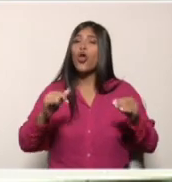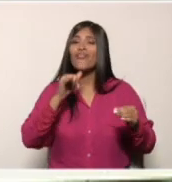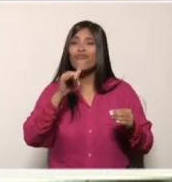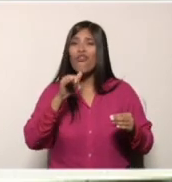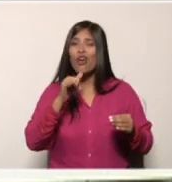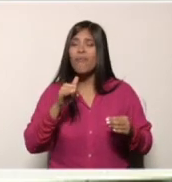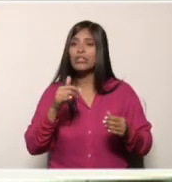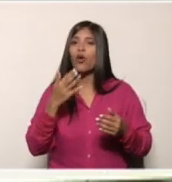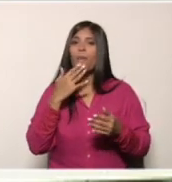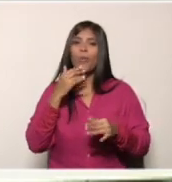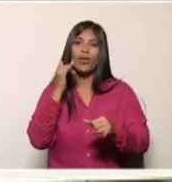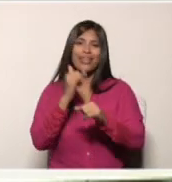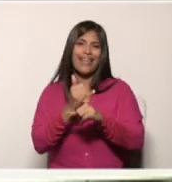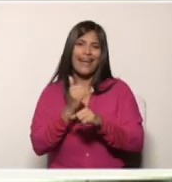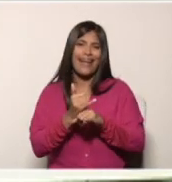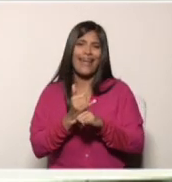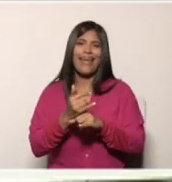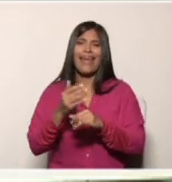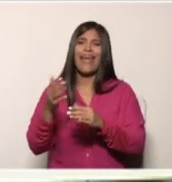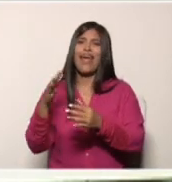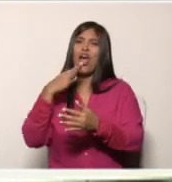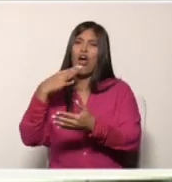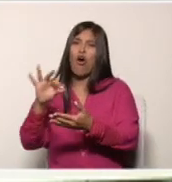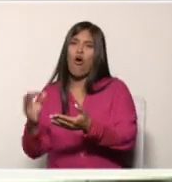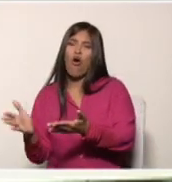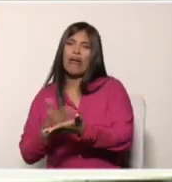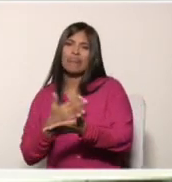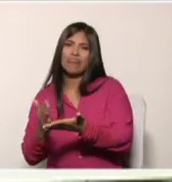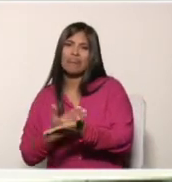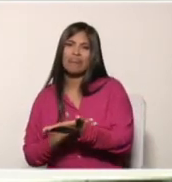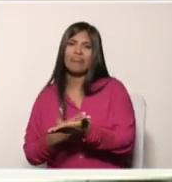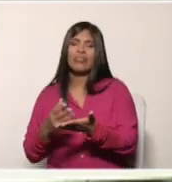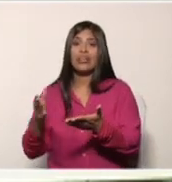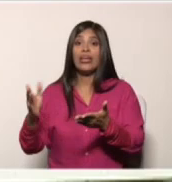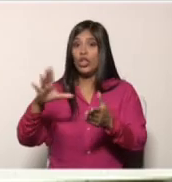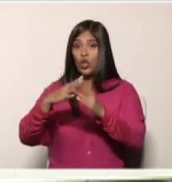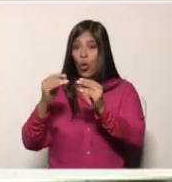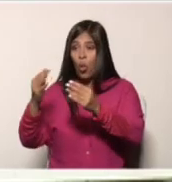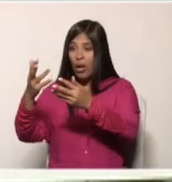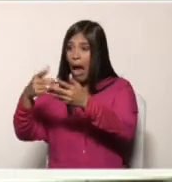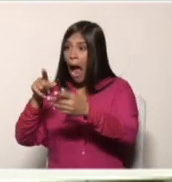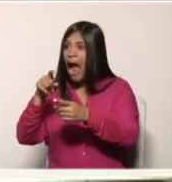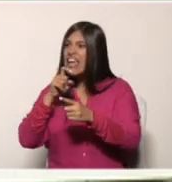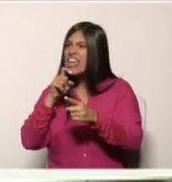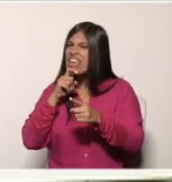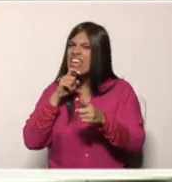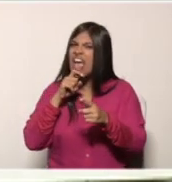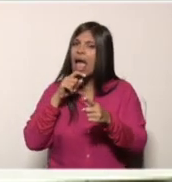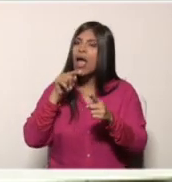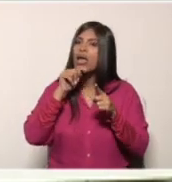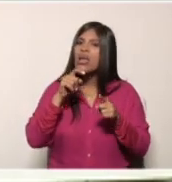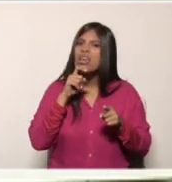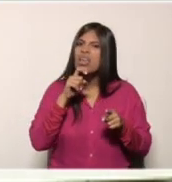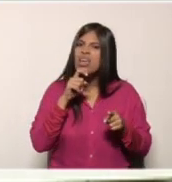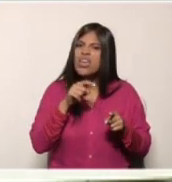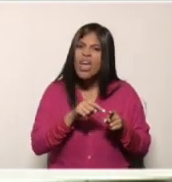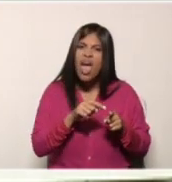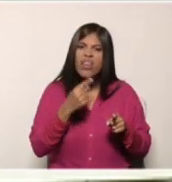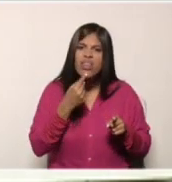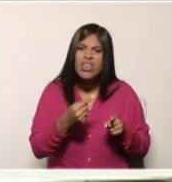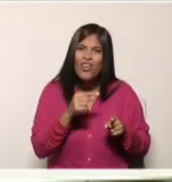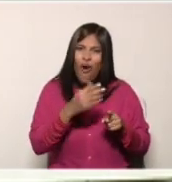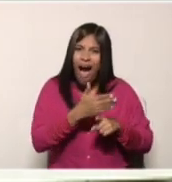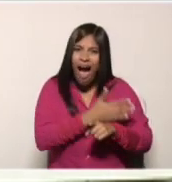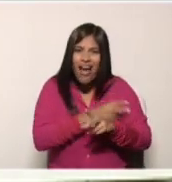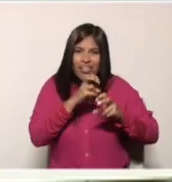sean escritos en papel o bien sean investigados en internet, donde investigamos